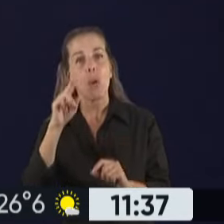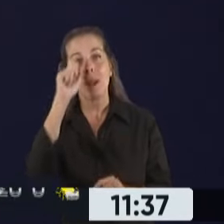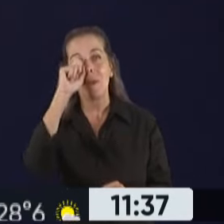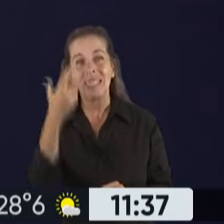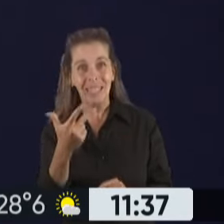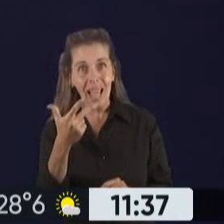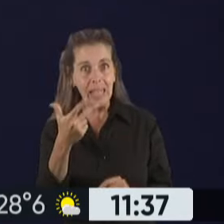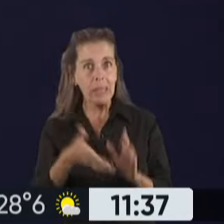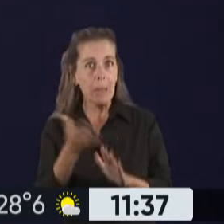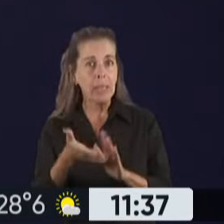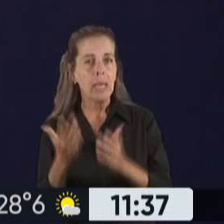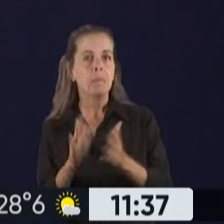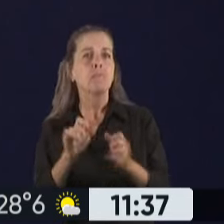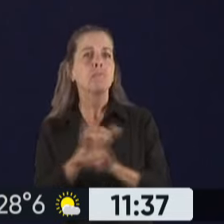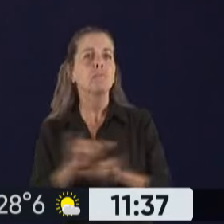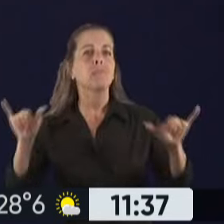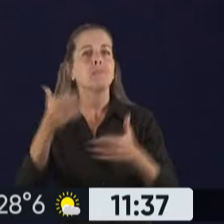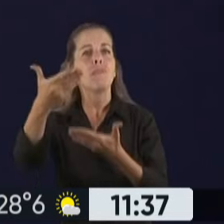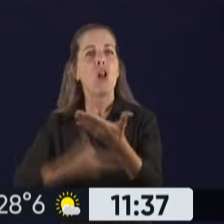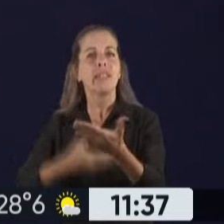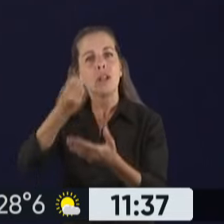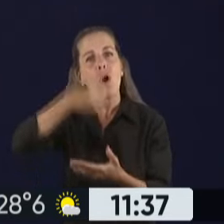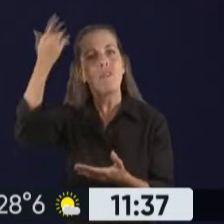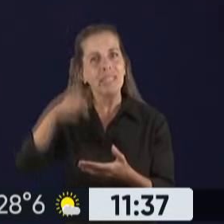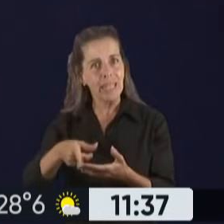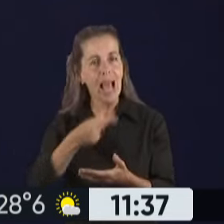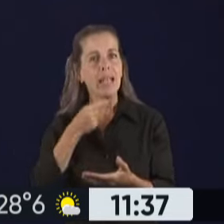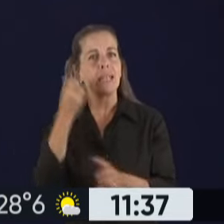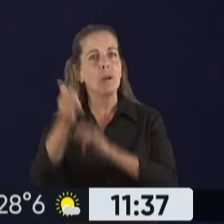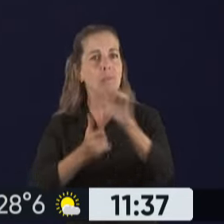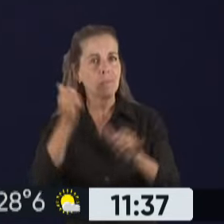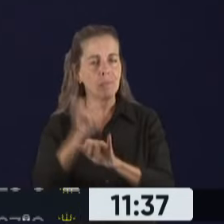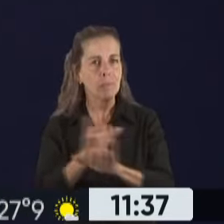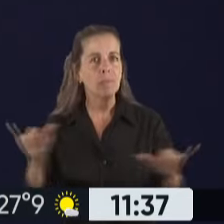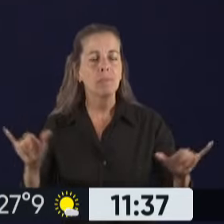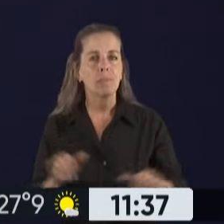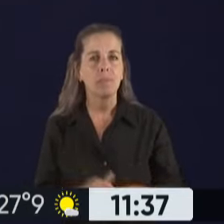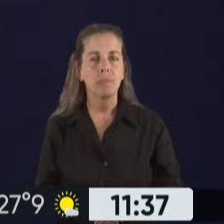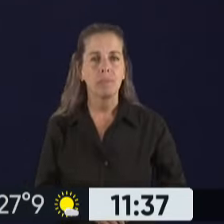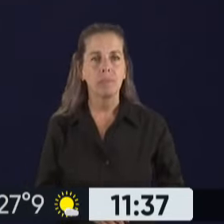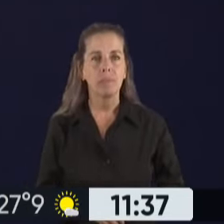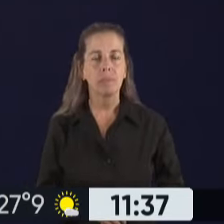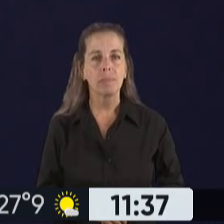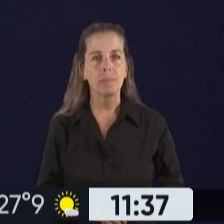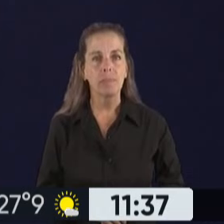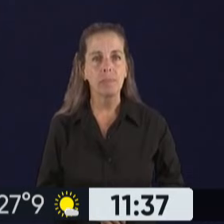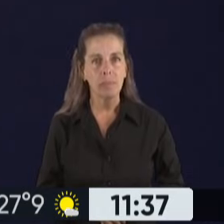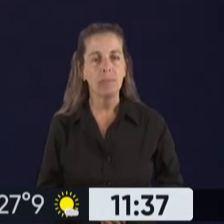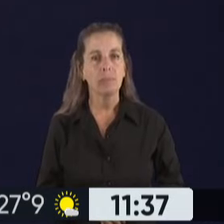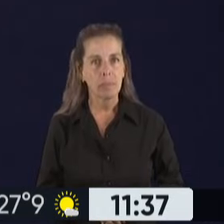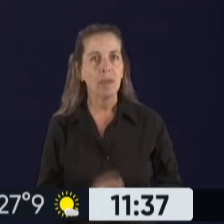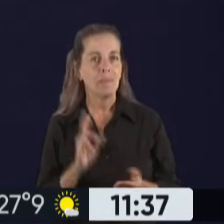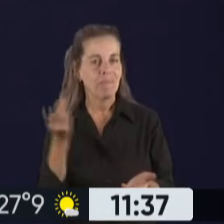que va a ser publicada a la brevedad en el boletín oficial quiero informarles que eh que va a estar